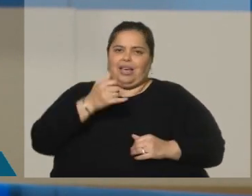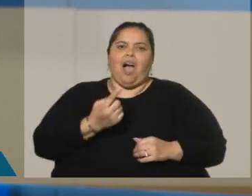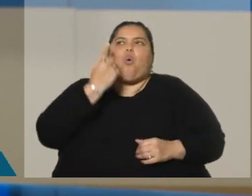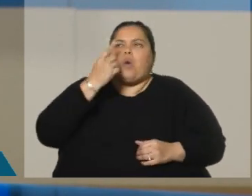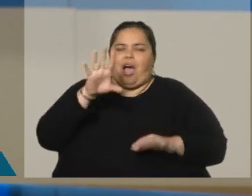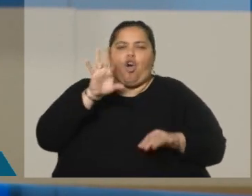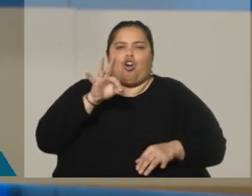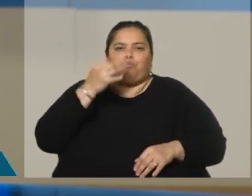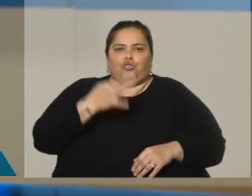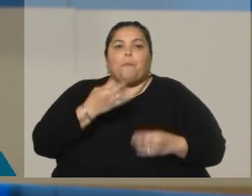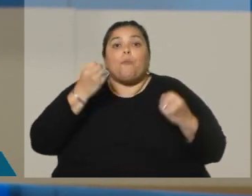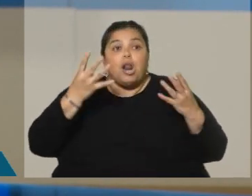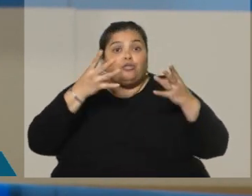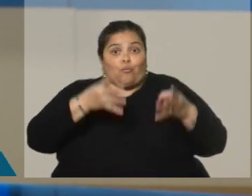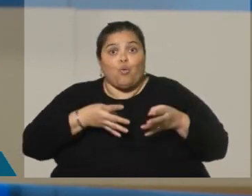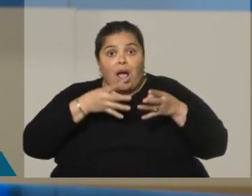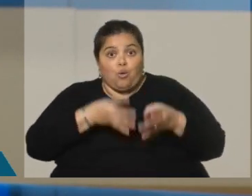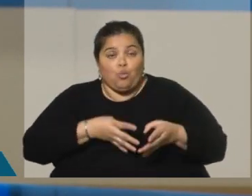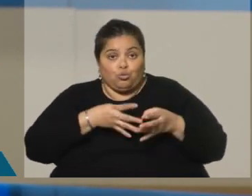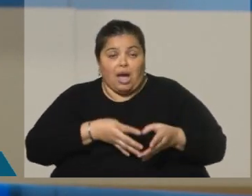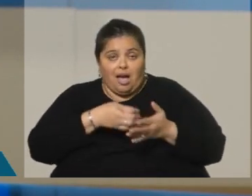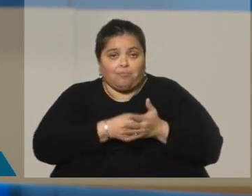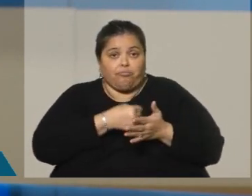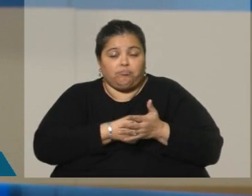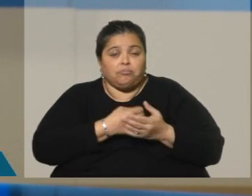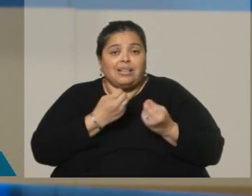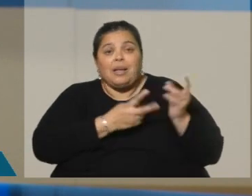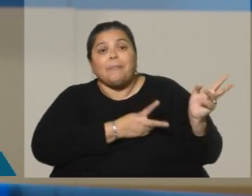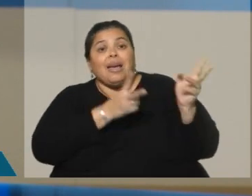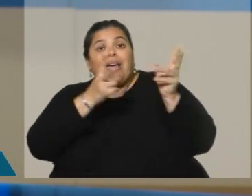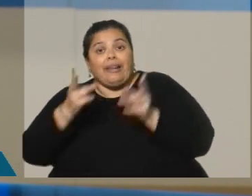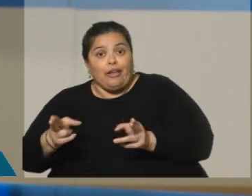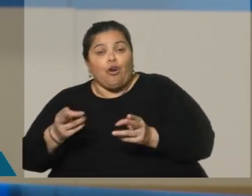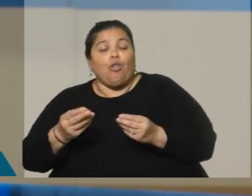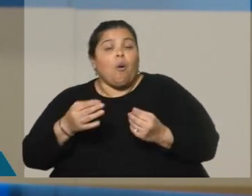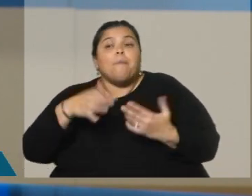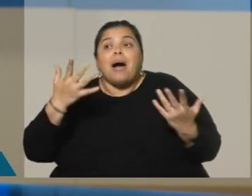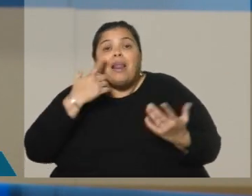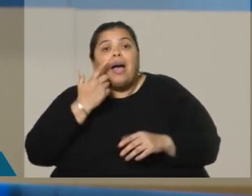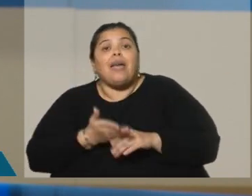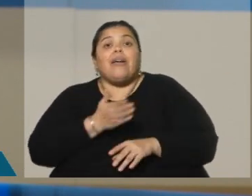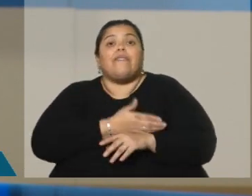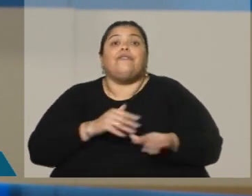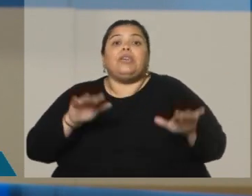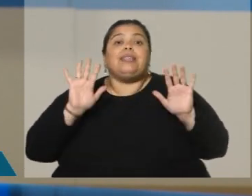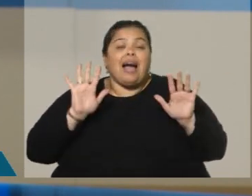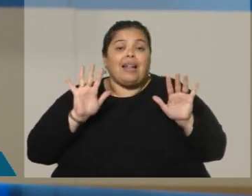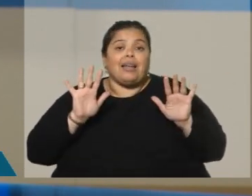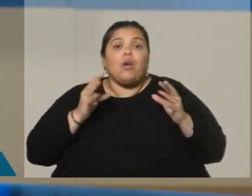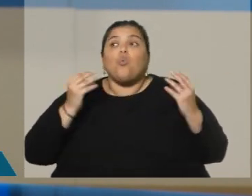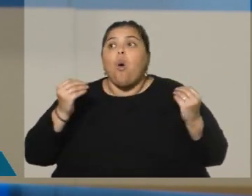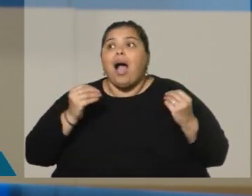por eso mismo fue una lucha todo ese período una lucha para evitar que la salida fuera